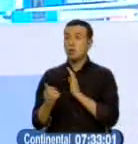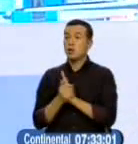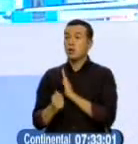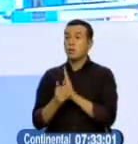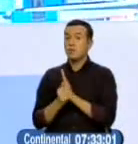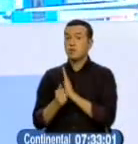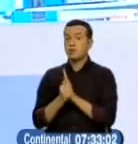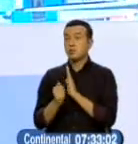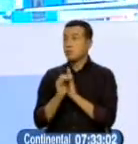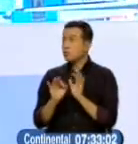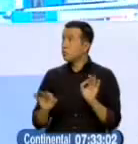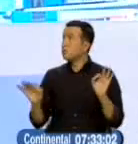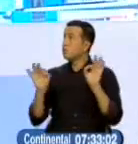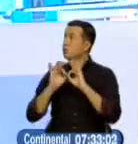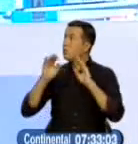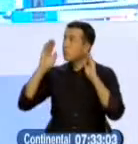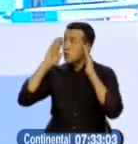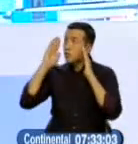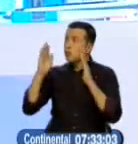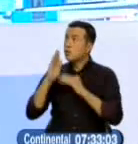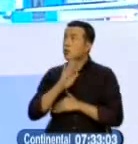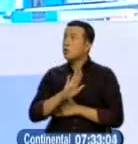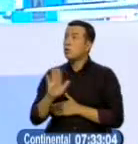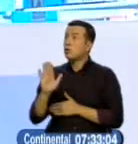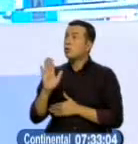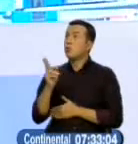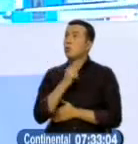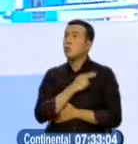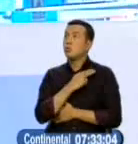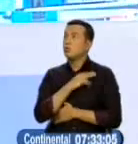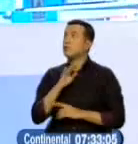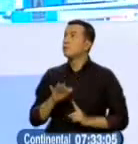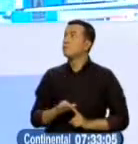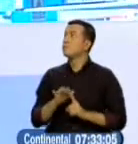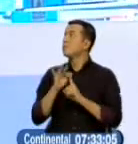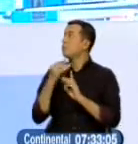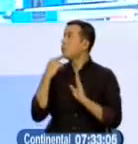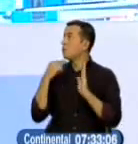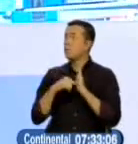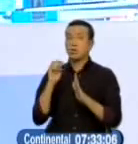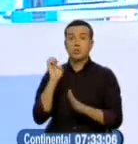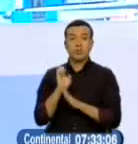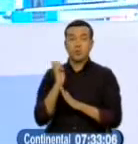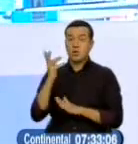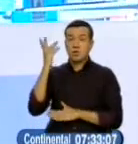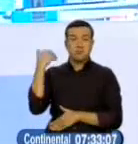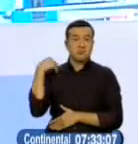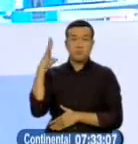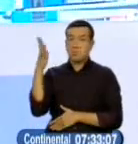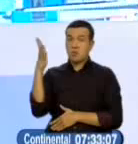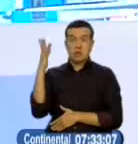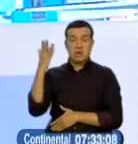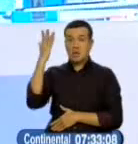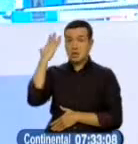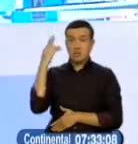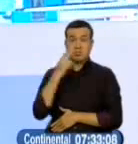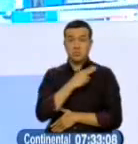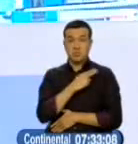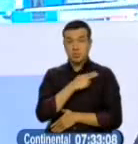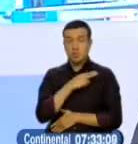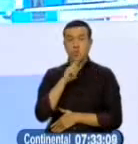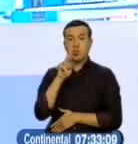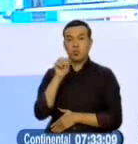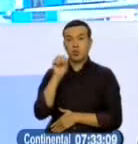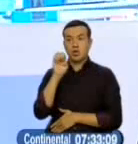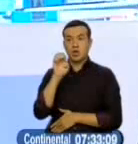capacitación está fundamentalmente en una de las universidades emblemáticas. Fíjate, el Ecuador no tenía una universidad como la UNAE,